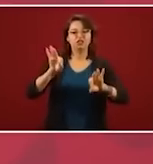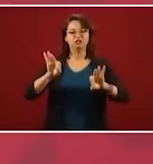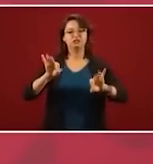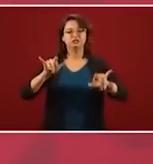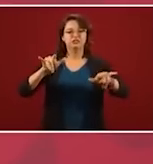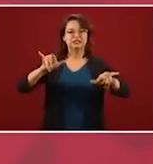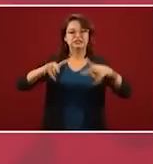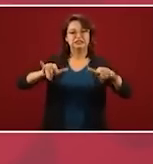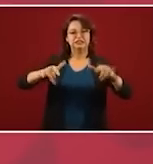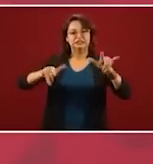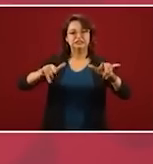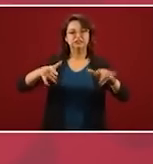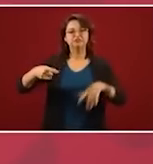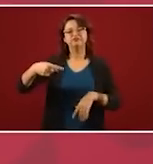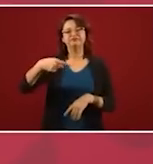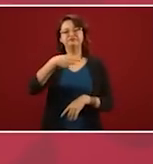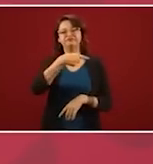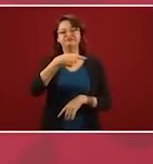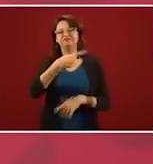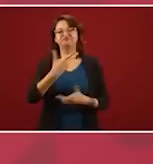cuna.